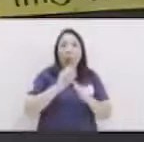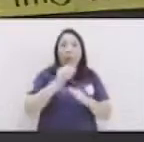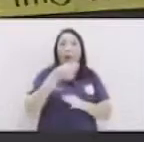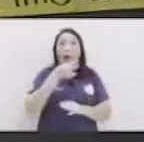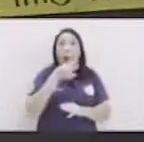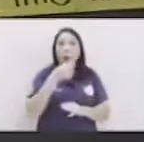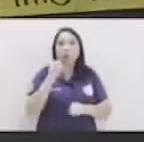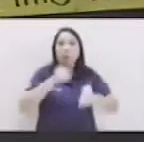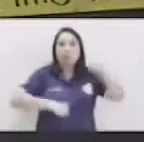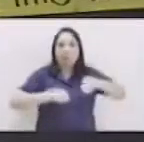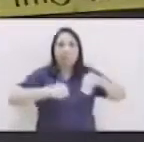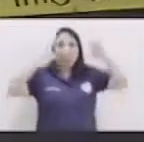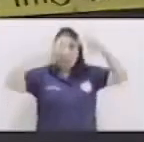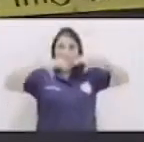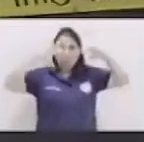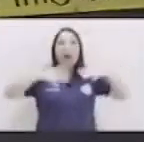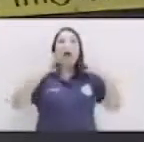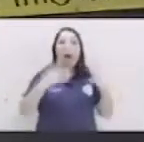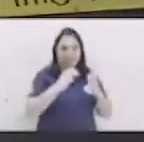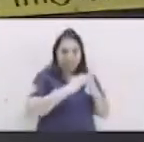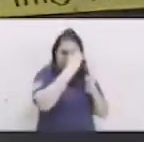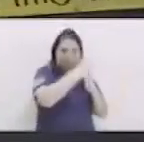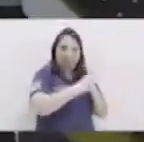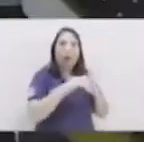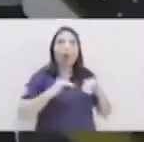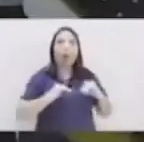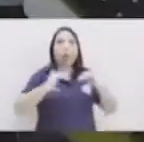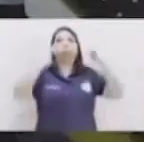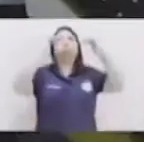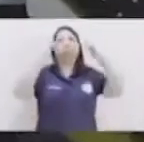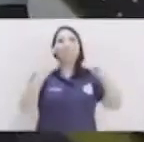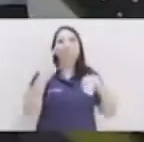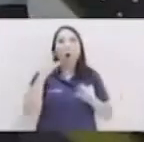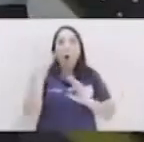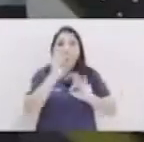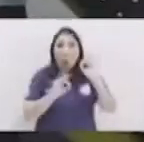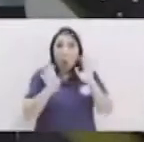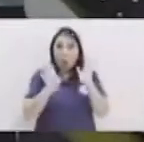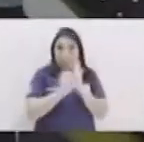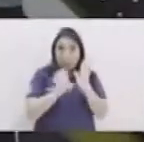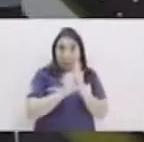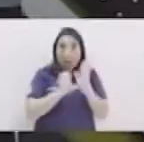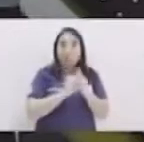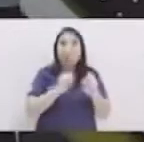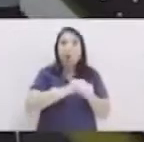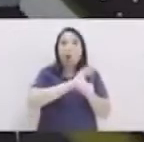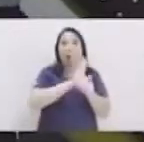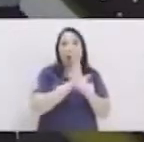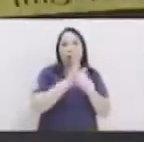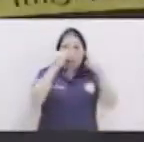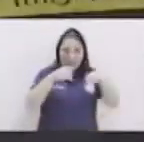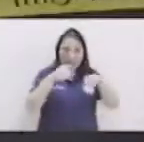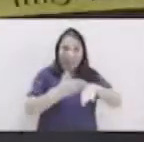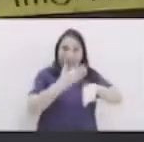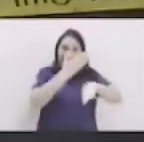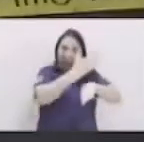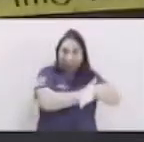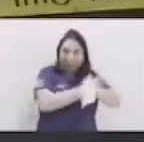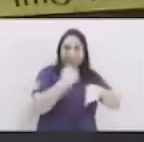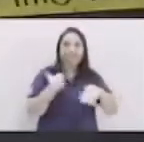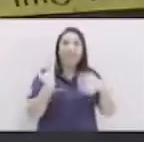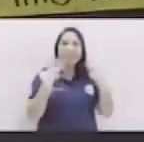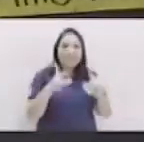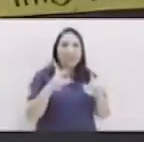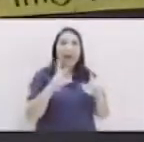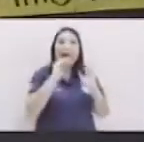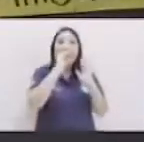fortalecer todas aquellas capacidades, conocemos el entorno y entonces podemos actuar, quiere decir